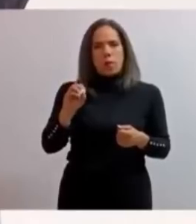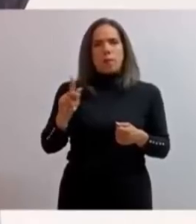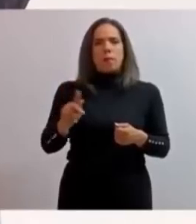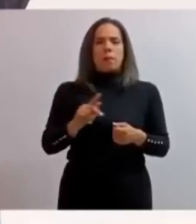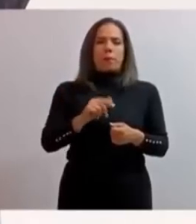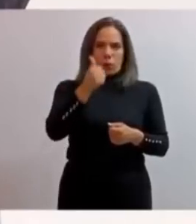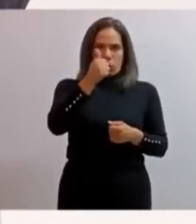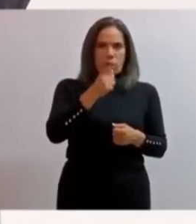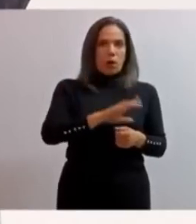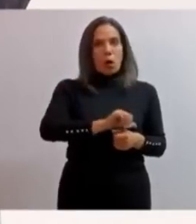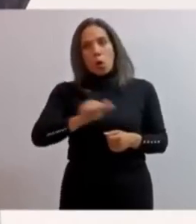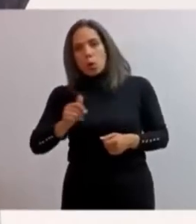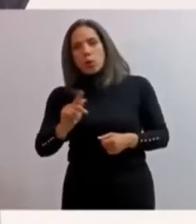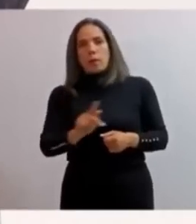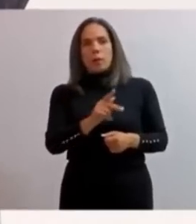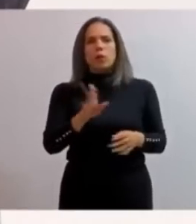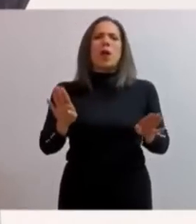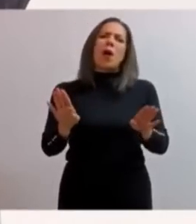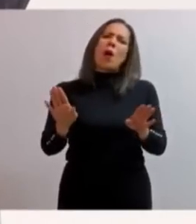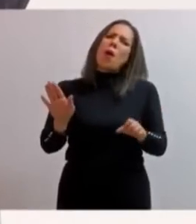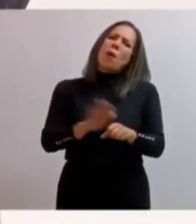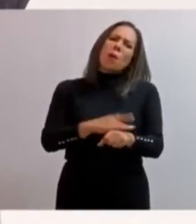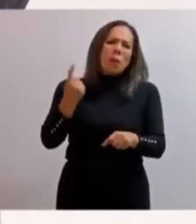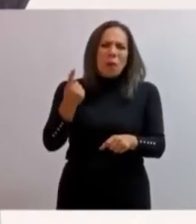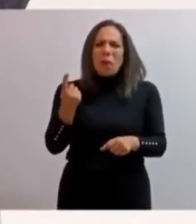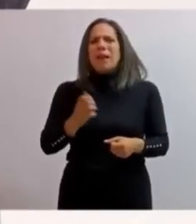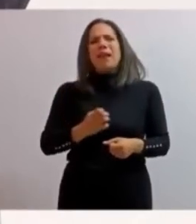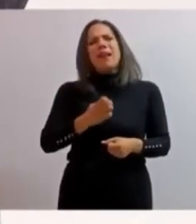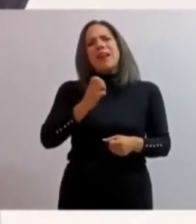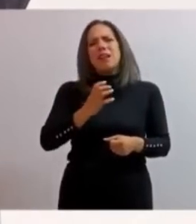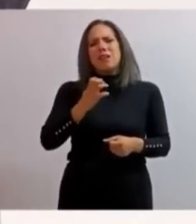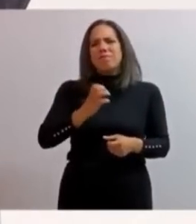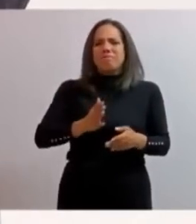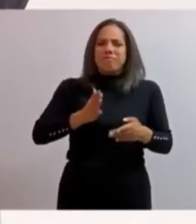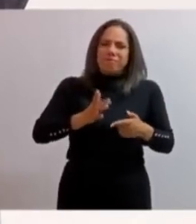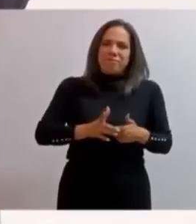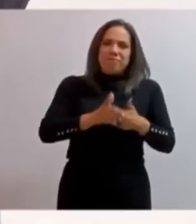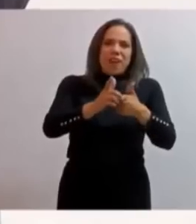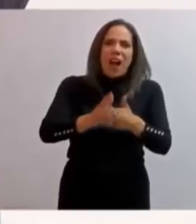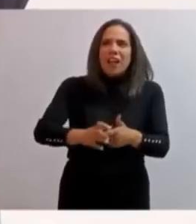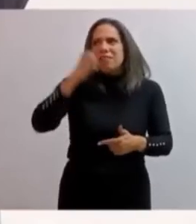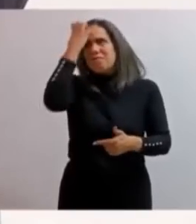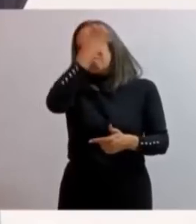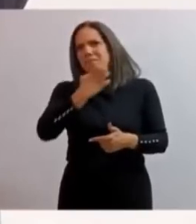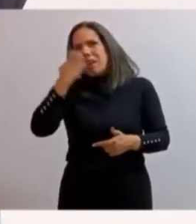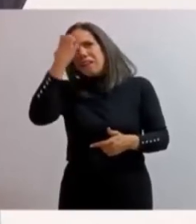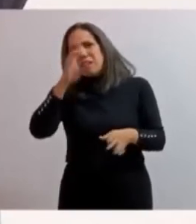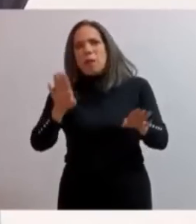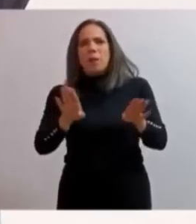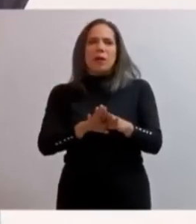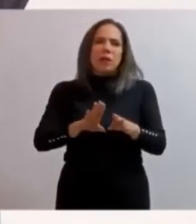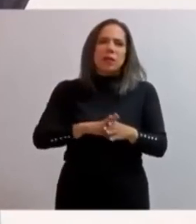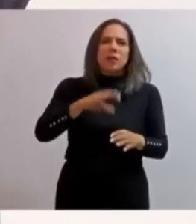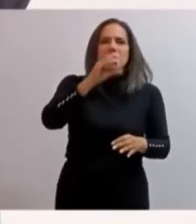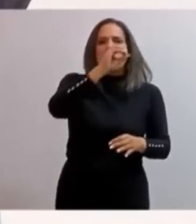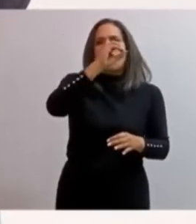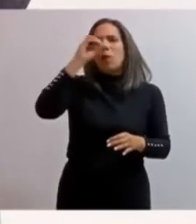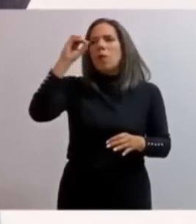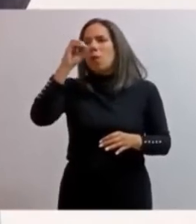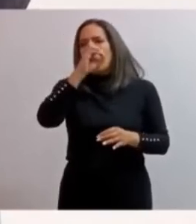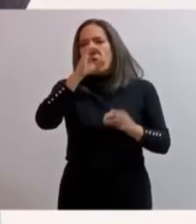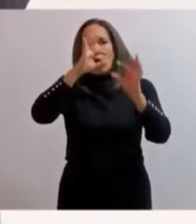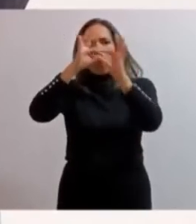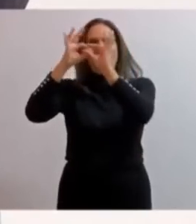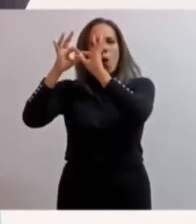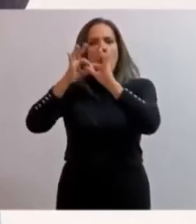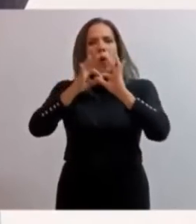los exámenes estandarizados como el de la Olimpiada del Conocimiento si cada docente de manera autónoma elige contenidos